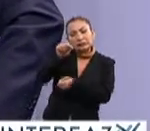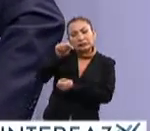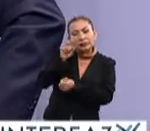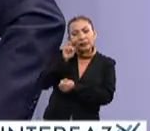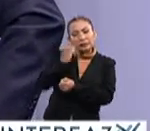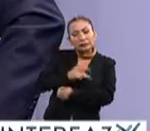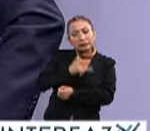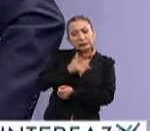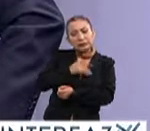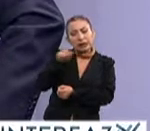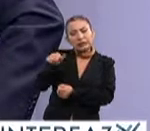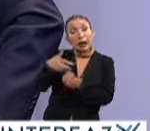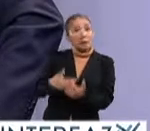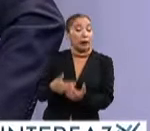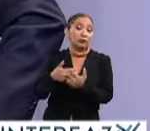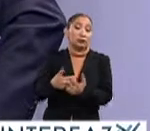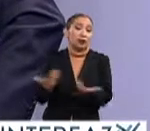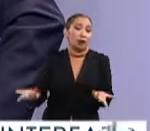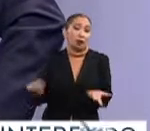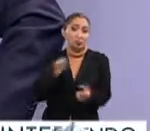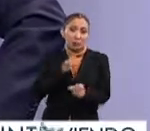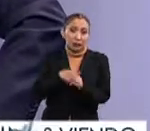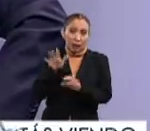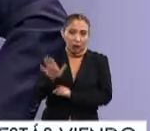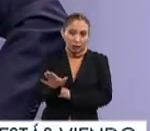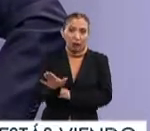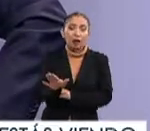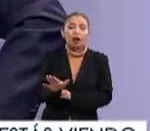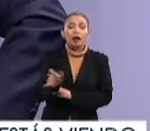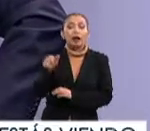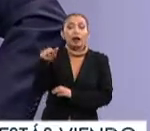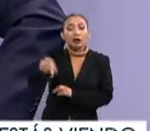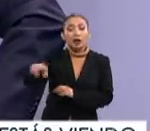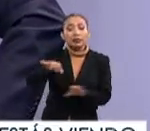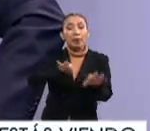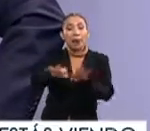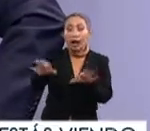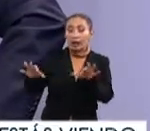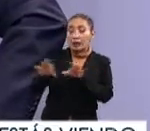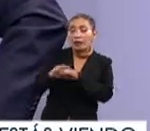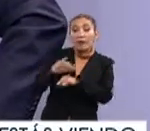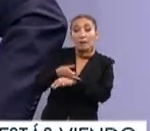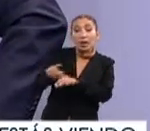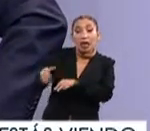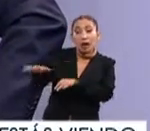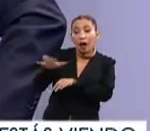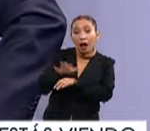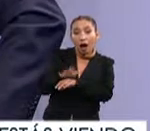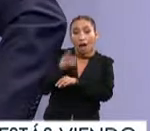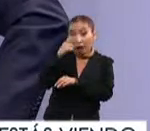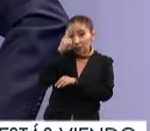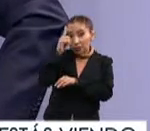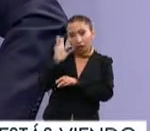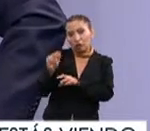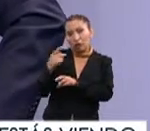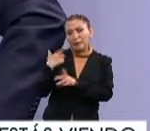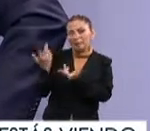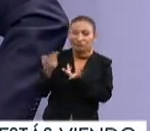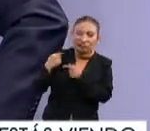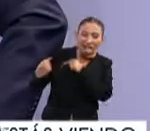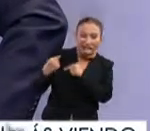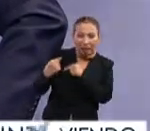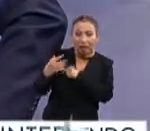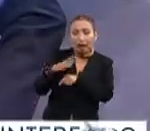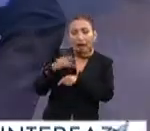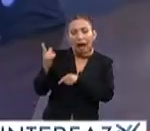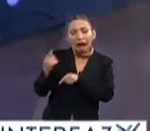hacer conciencia que es una empresa especial, que trabajar con familiares no es fácil y que